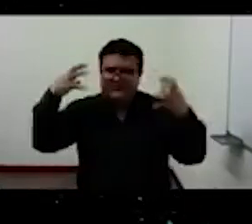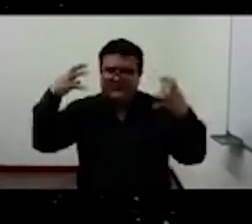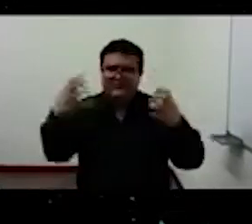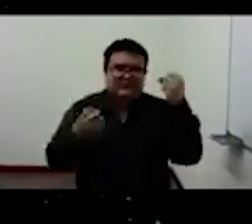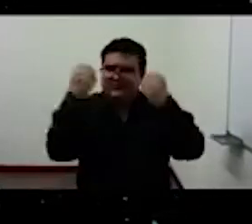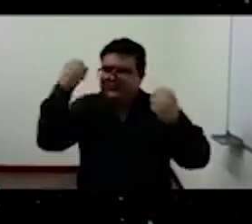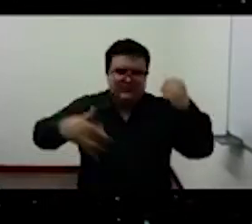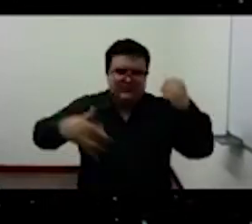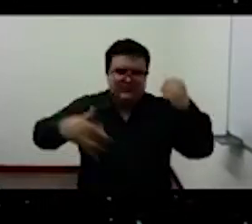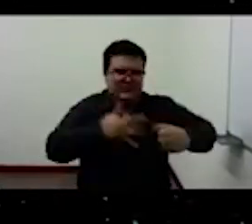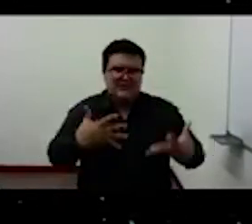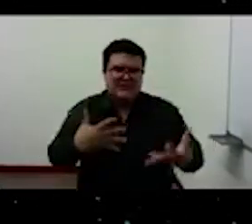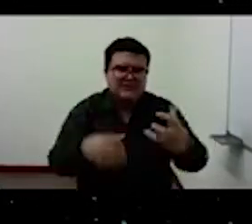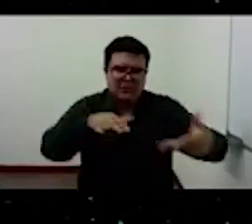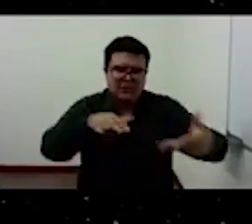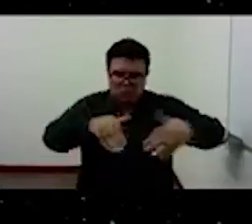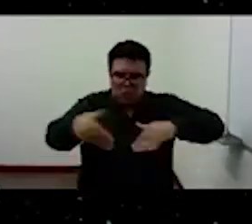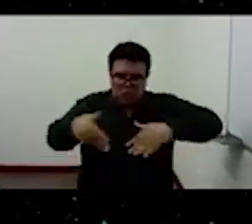enfrentarse con la muerte.